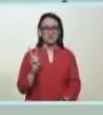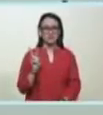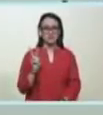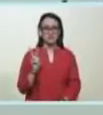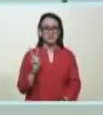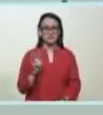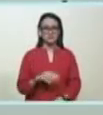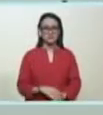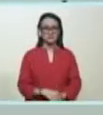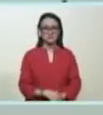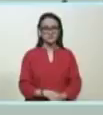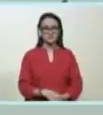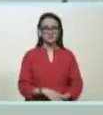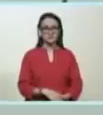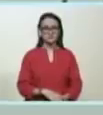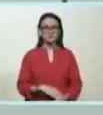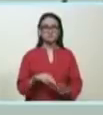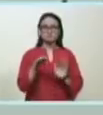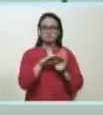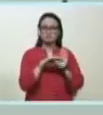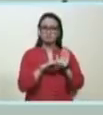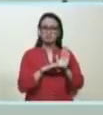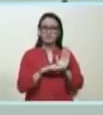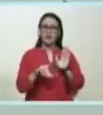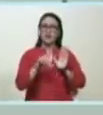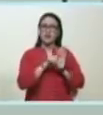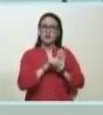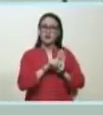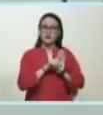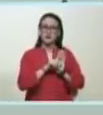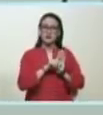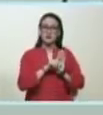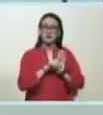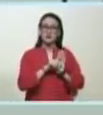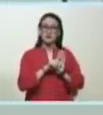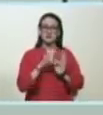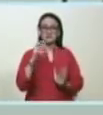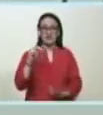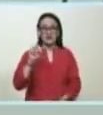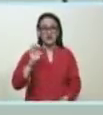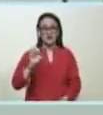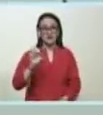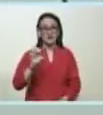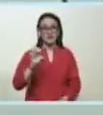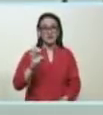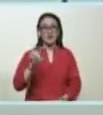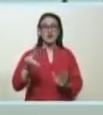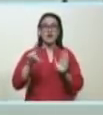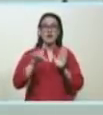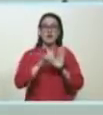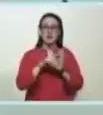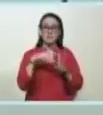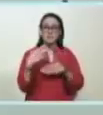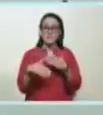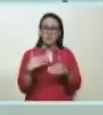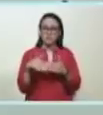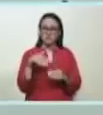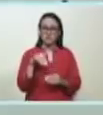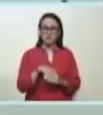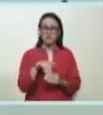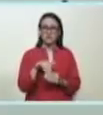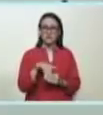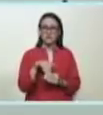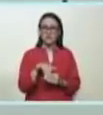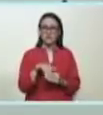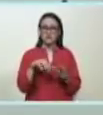Venezuela, de conformidad con lo establecido en la Ley Orgánica del Poder Electoral, Ley Orgánica de Procesos